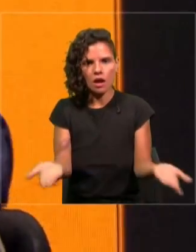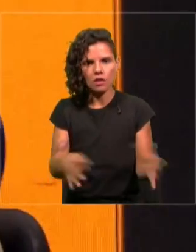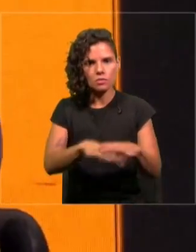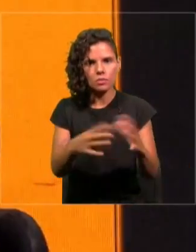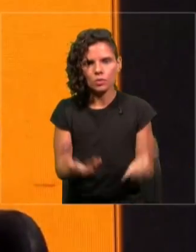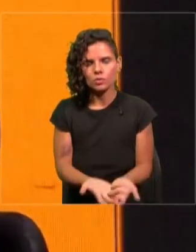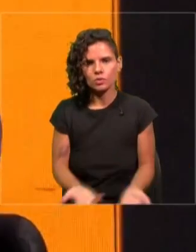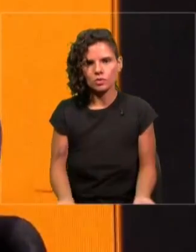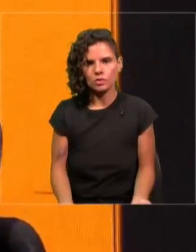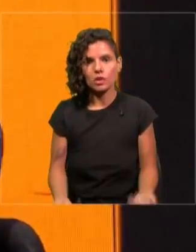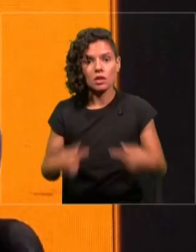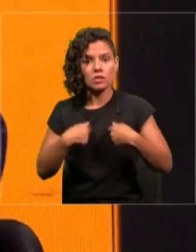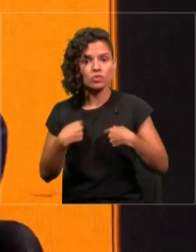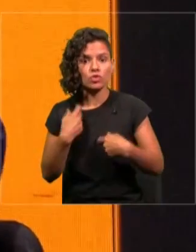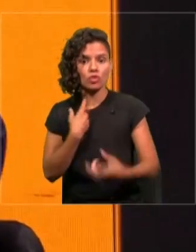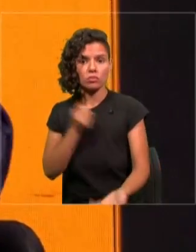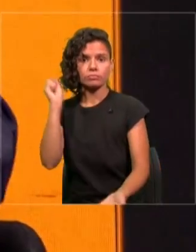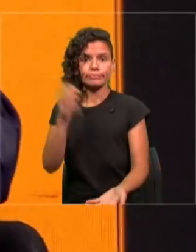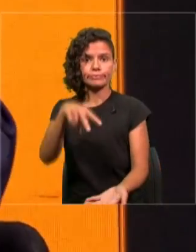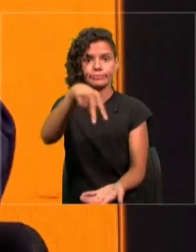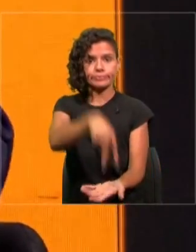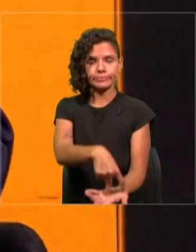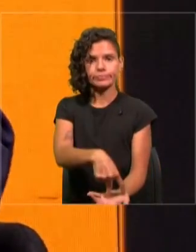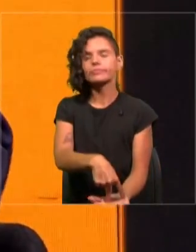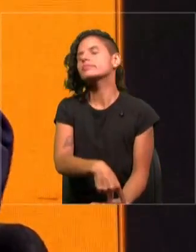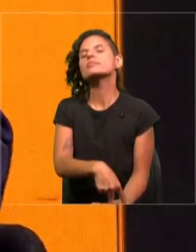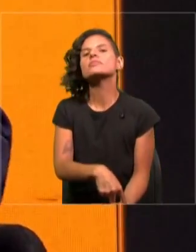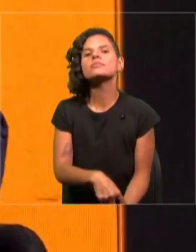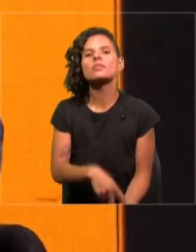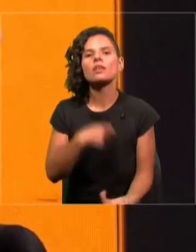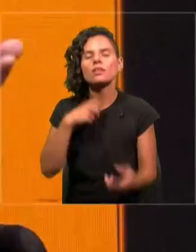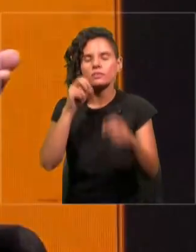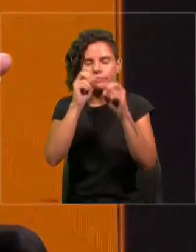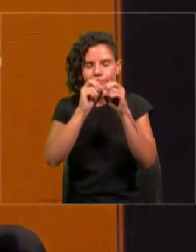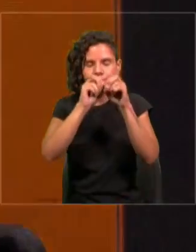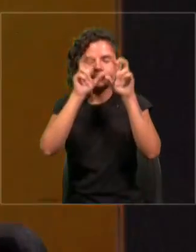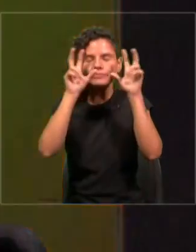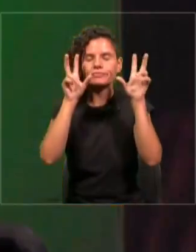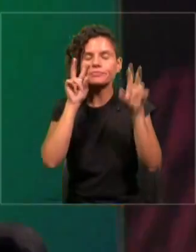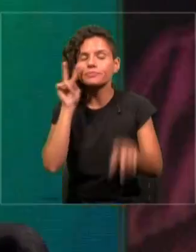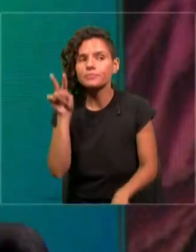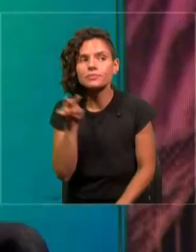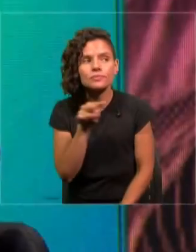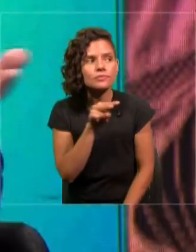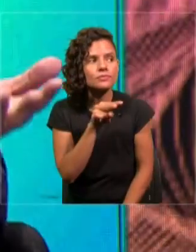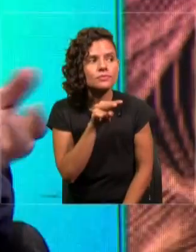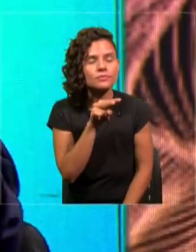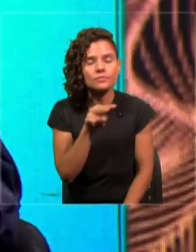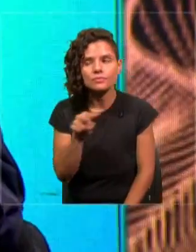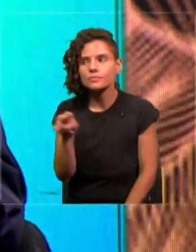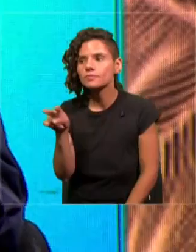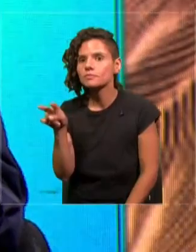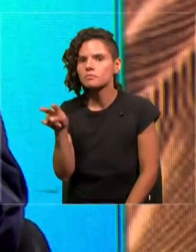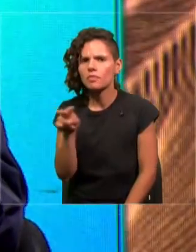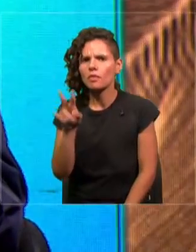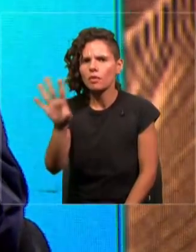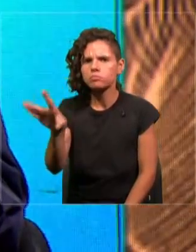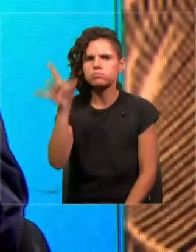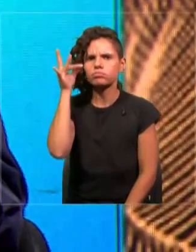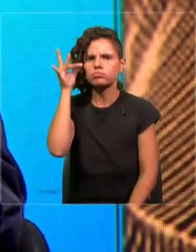Y en esta condición de arrojado, abro los ojos, miro y descubro varias